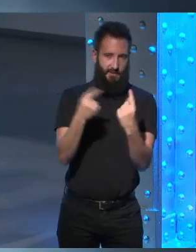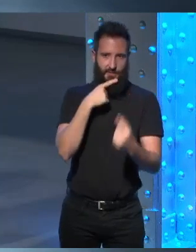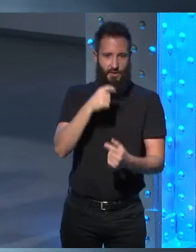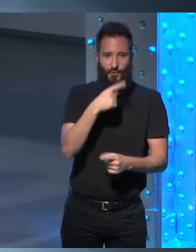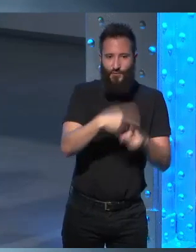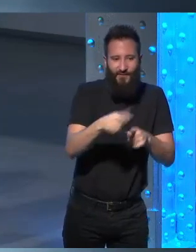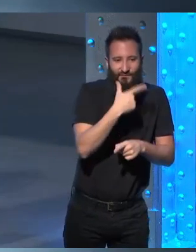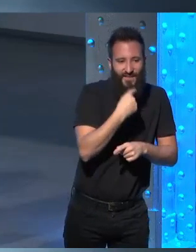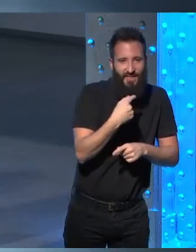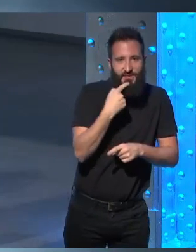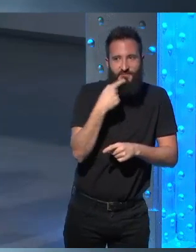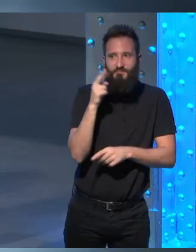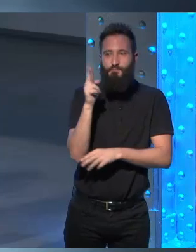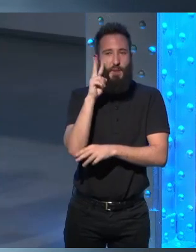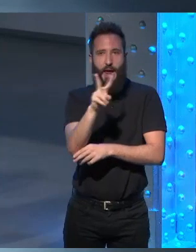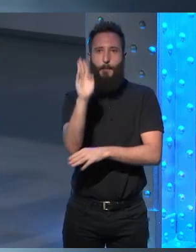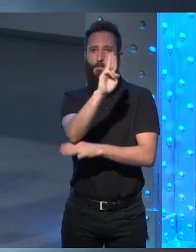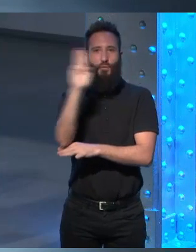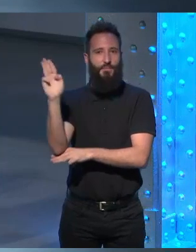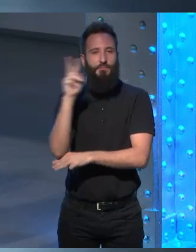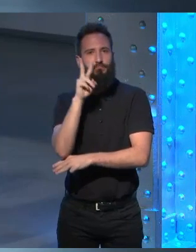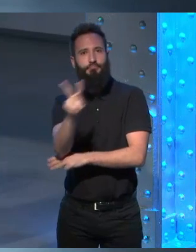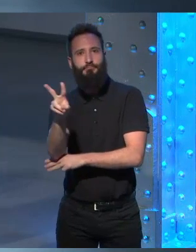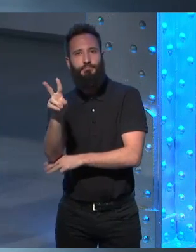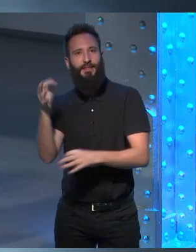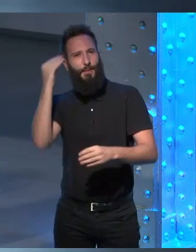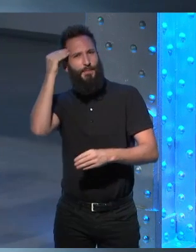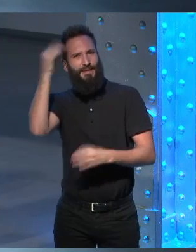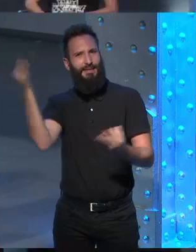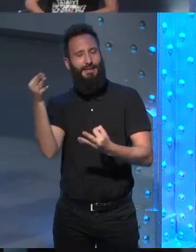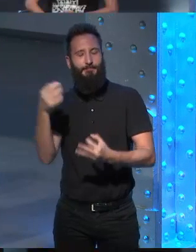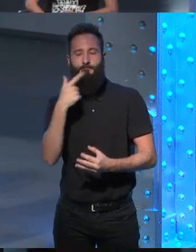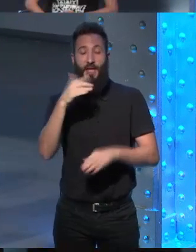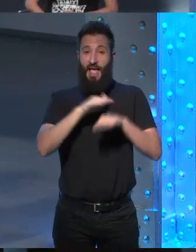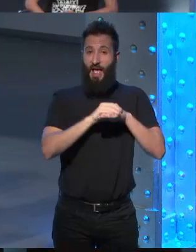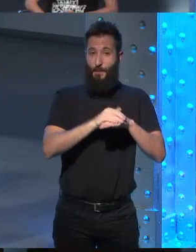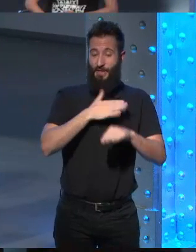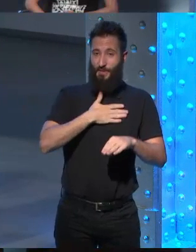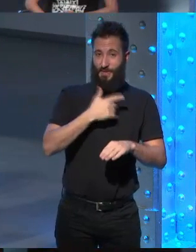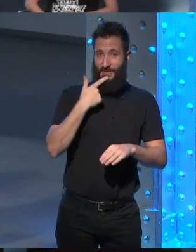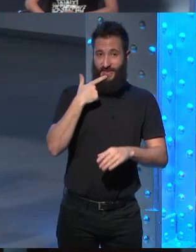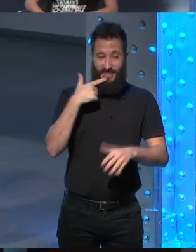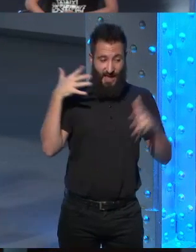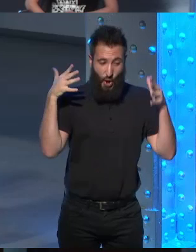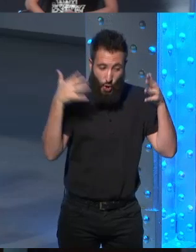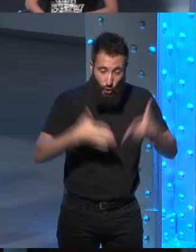PowerPoint, qué pensáis? Un hijo mío, que es consultor, dice que el PowerPoint es